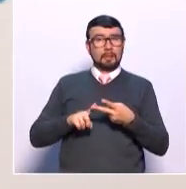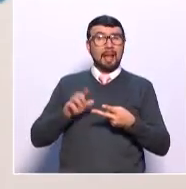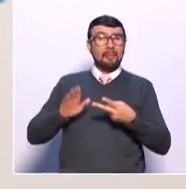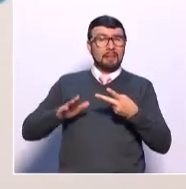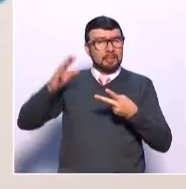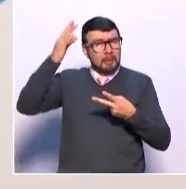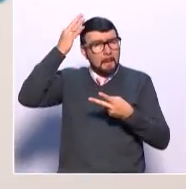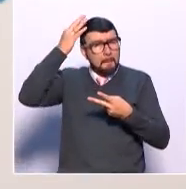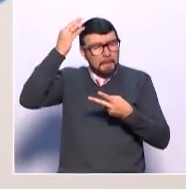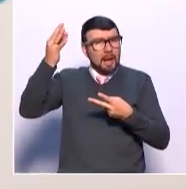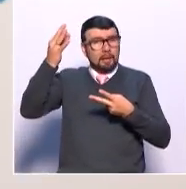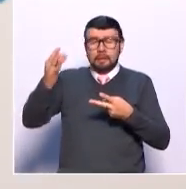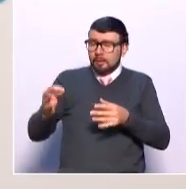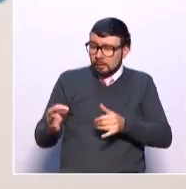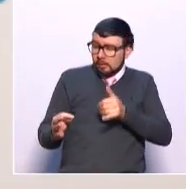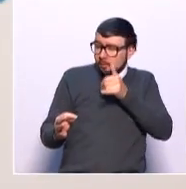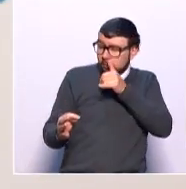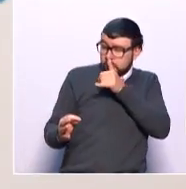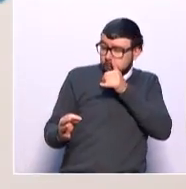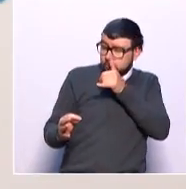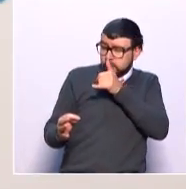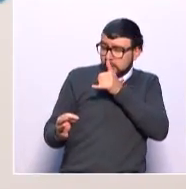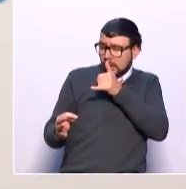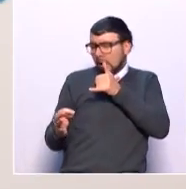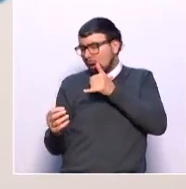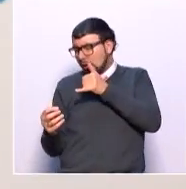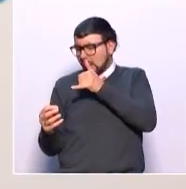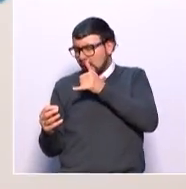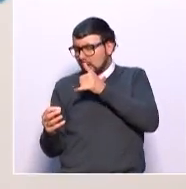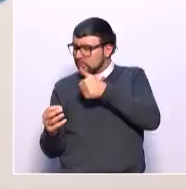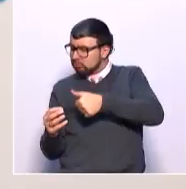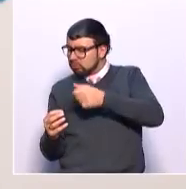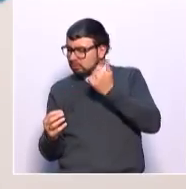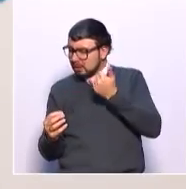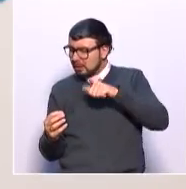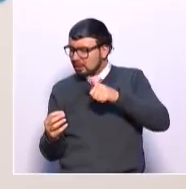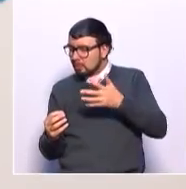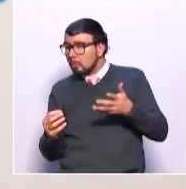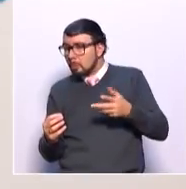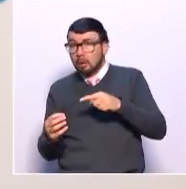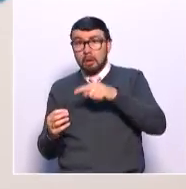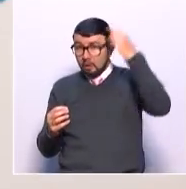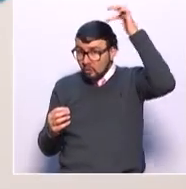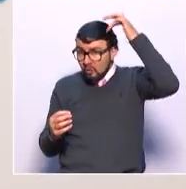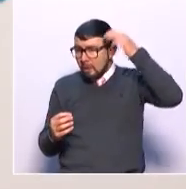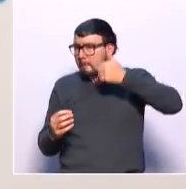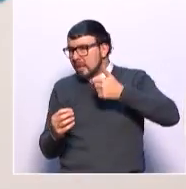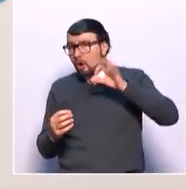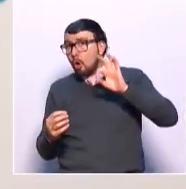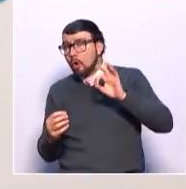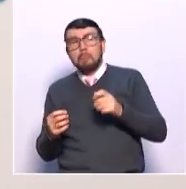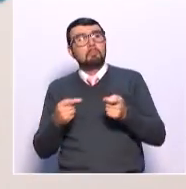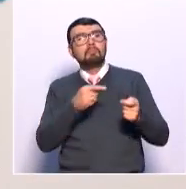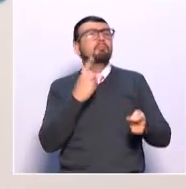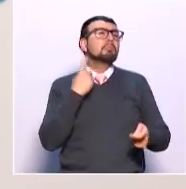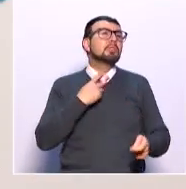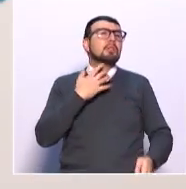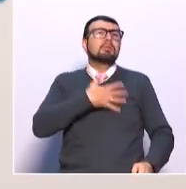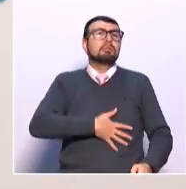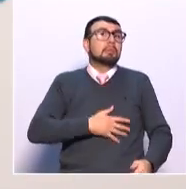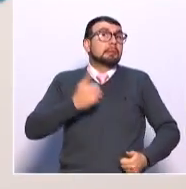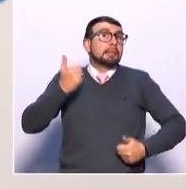para que el patólogo el médico patólogo mire al microscopio y determine el diagnóstico porque